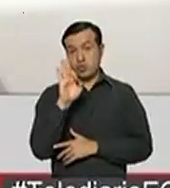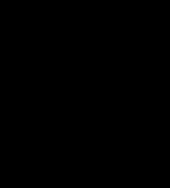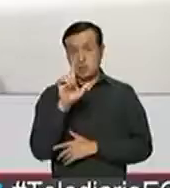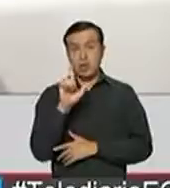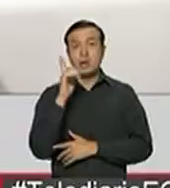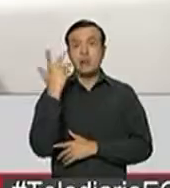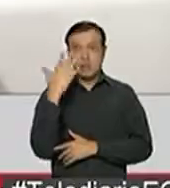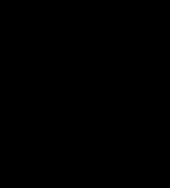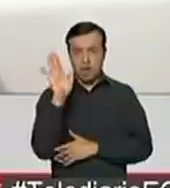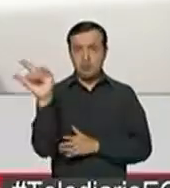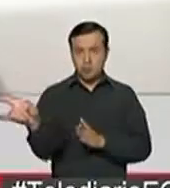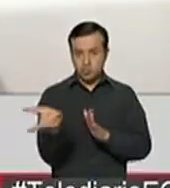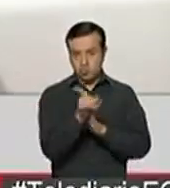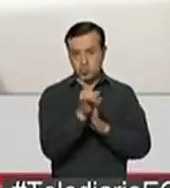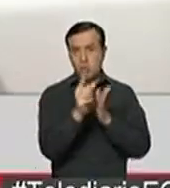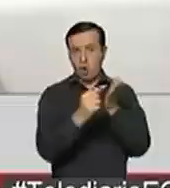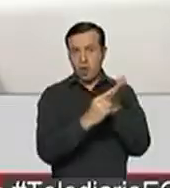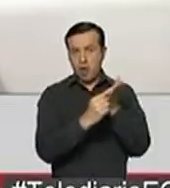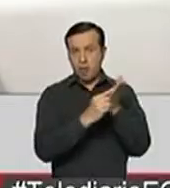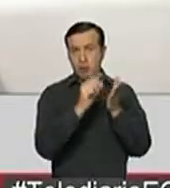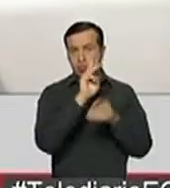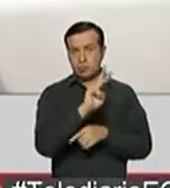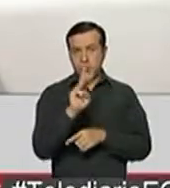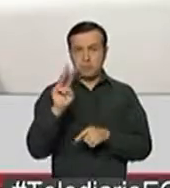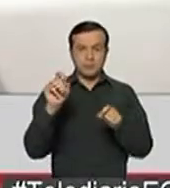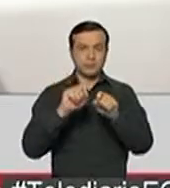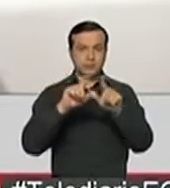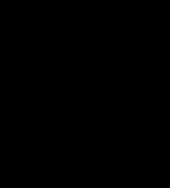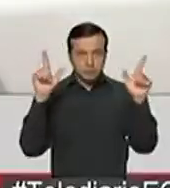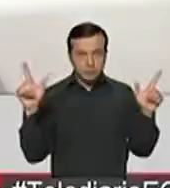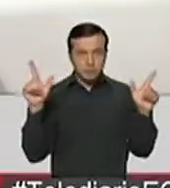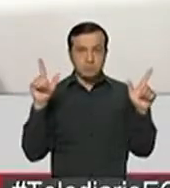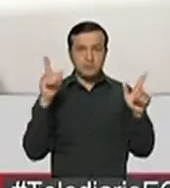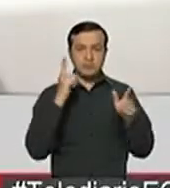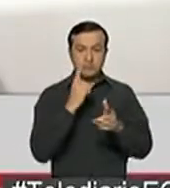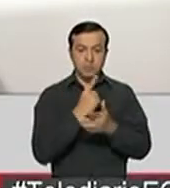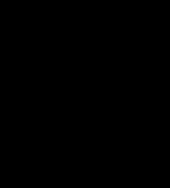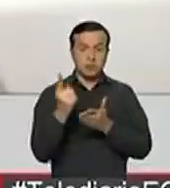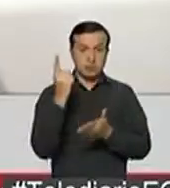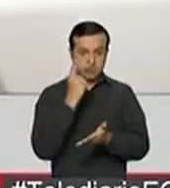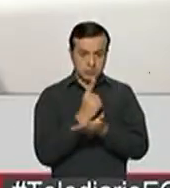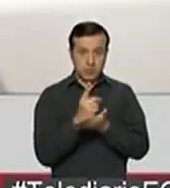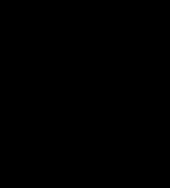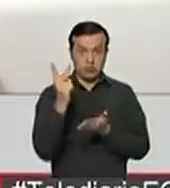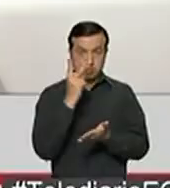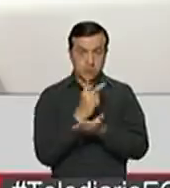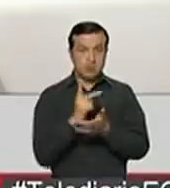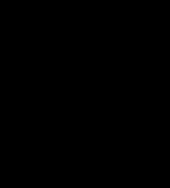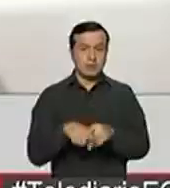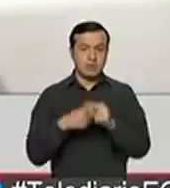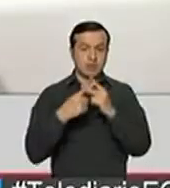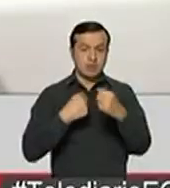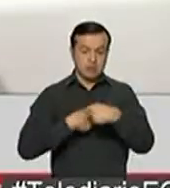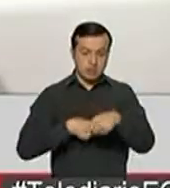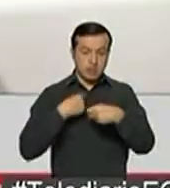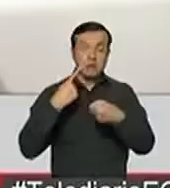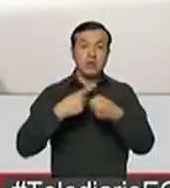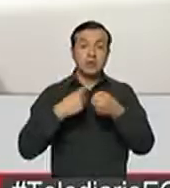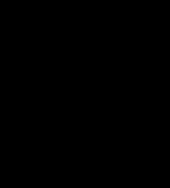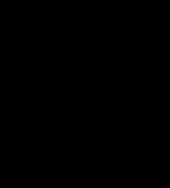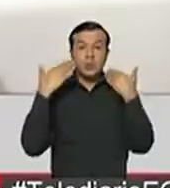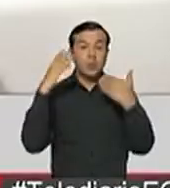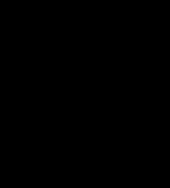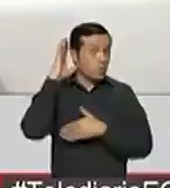web estos borradores de las bases y los anexos, y hace 2 semanas iniciamos unos talleres en Quito, Guayaquil, Cuenca, para poner